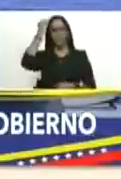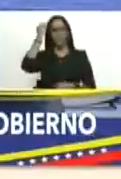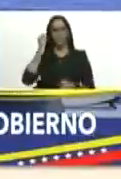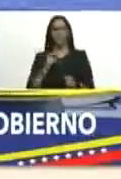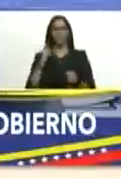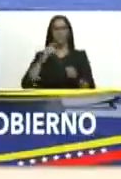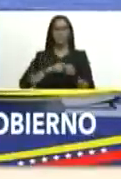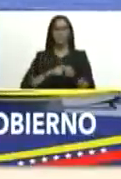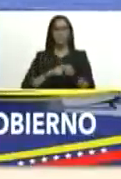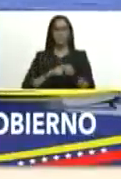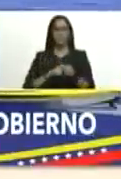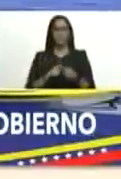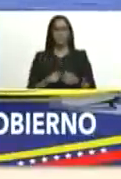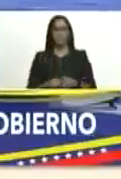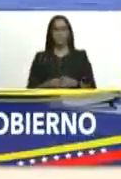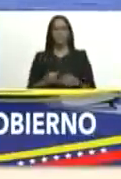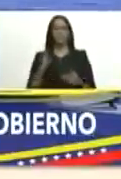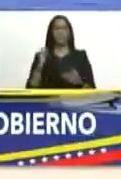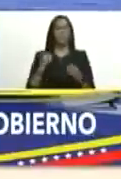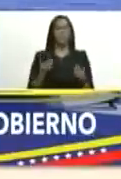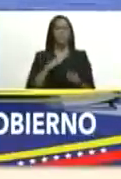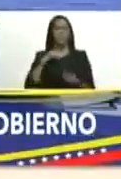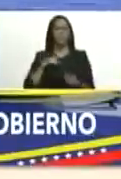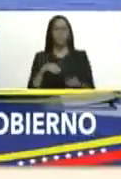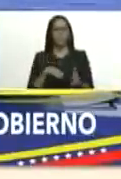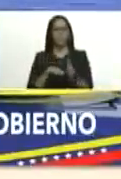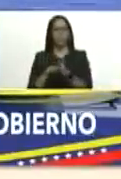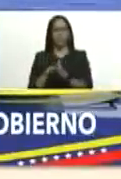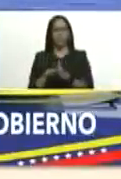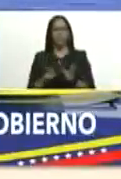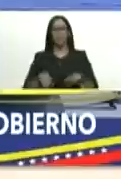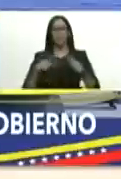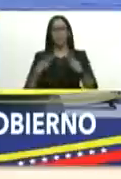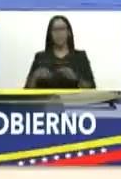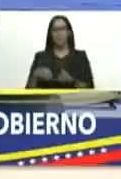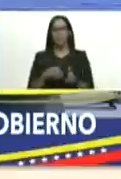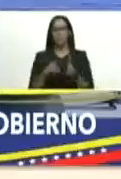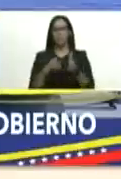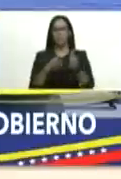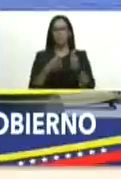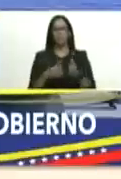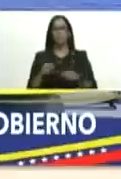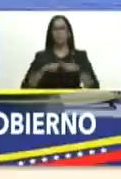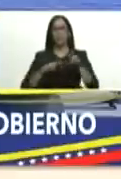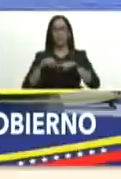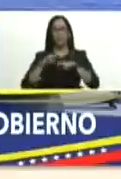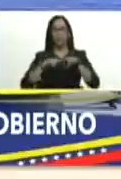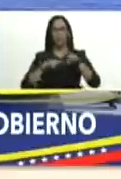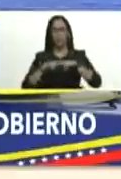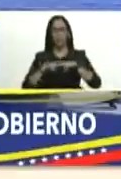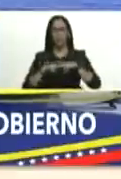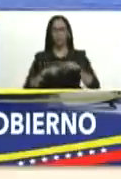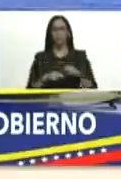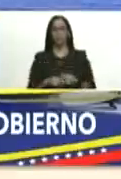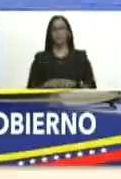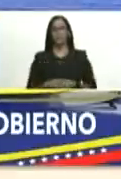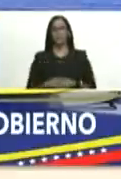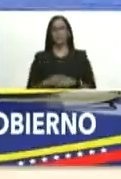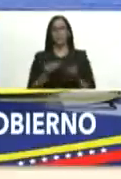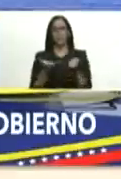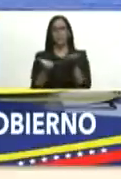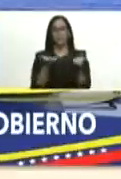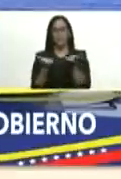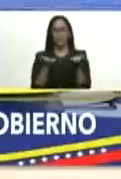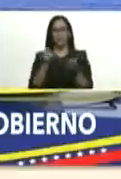articulado, para nosotros avanzar por nuevos senderos en la construcción de los servicios